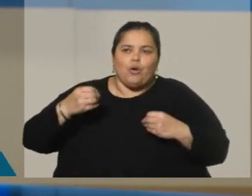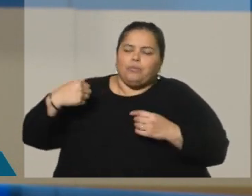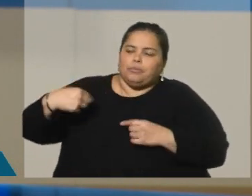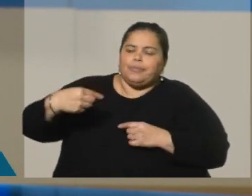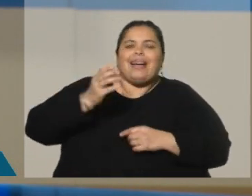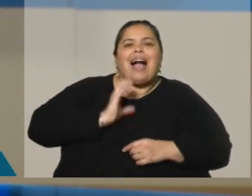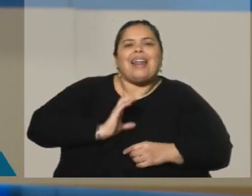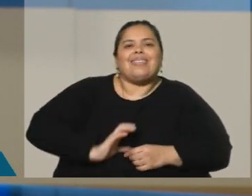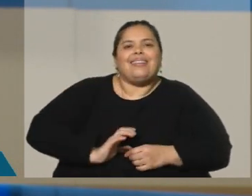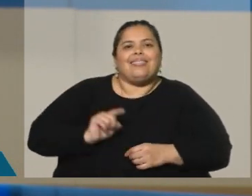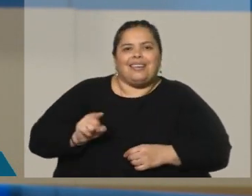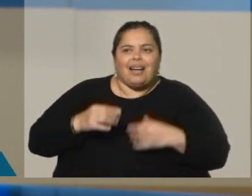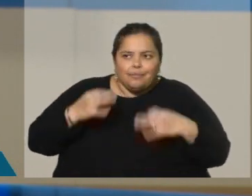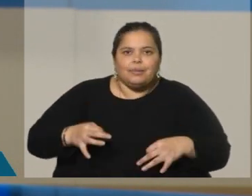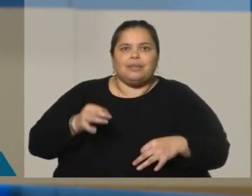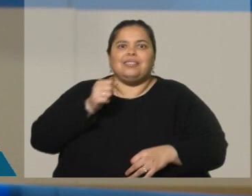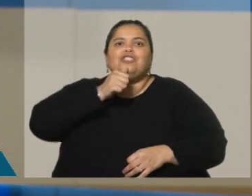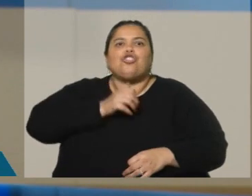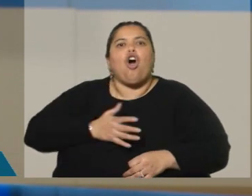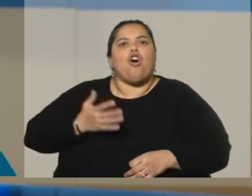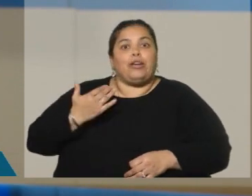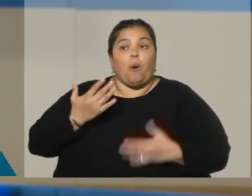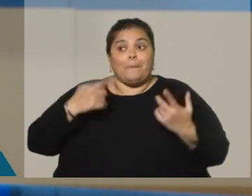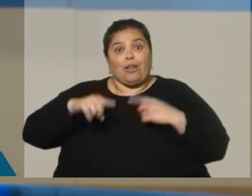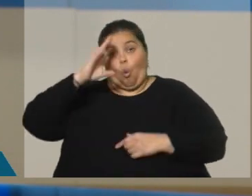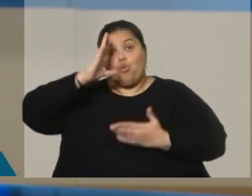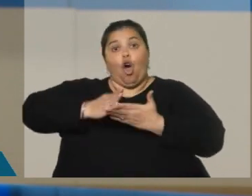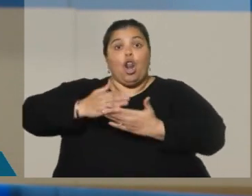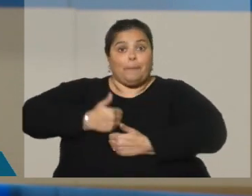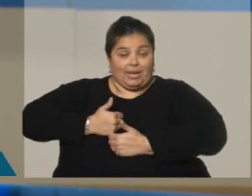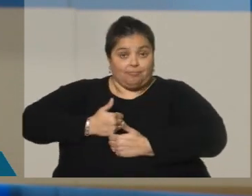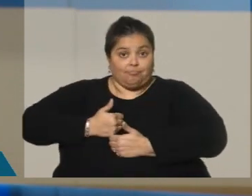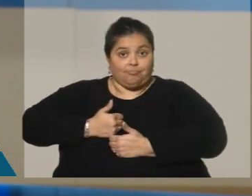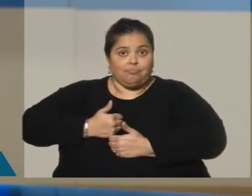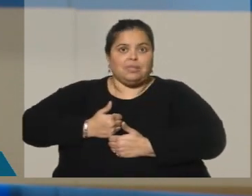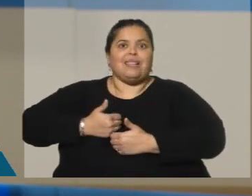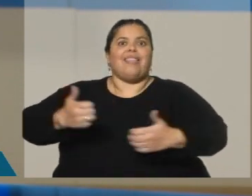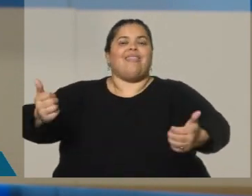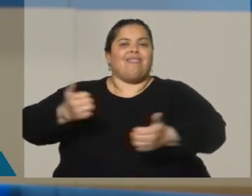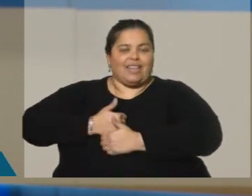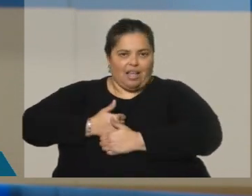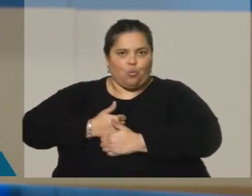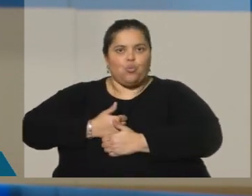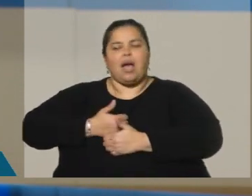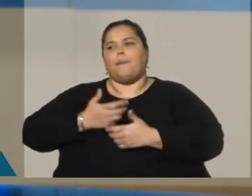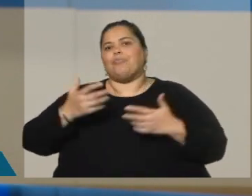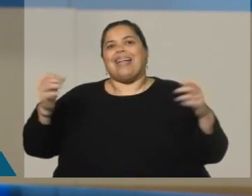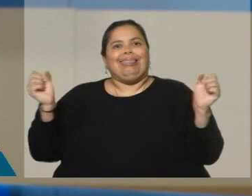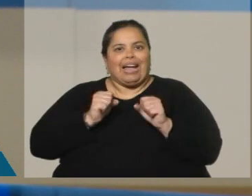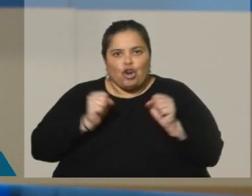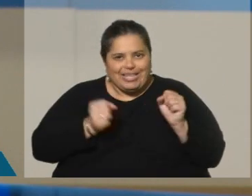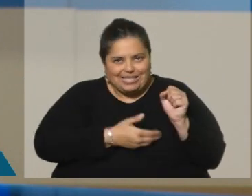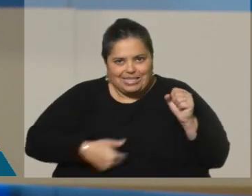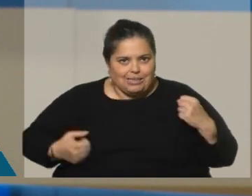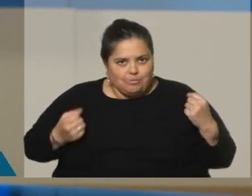desde este punto de vista un golpe de estado una dictadura un terrorismo de estado